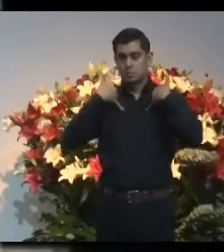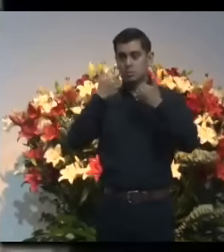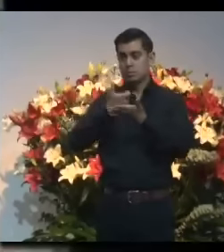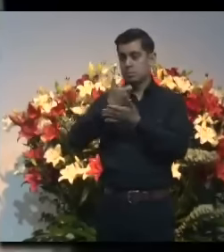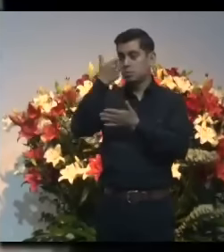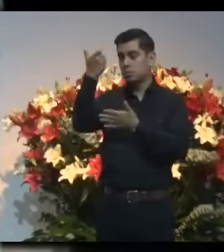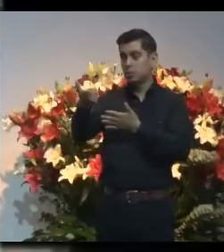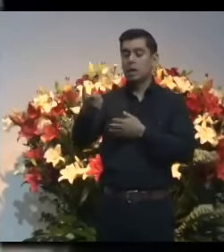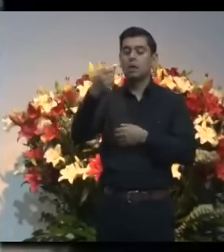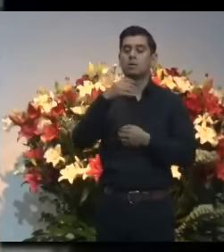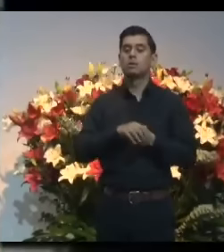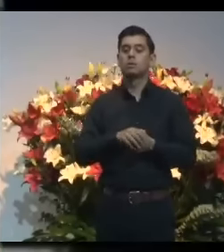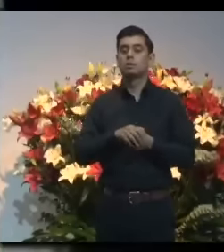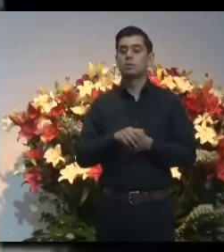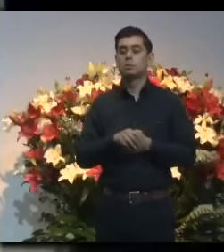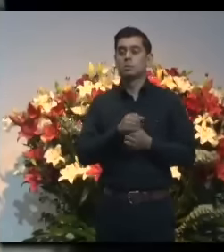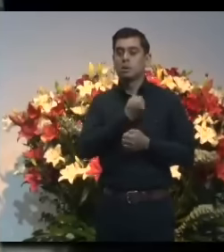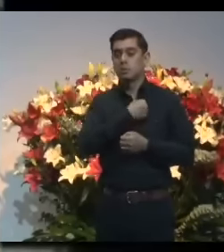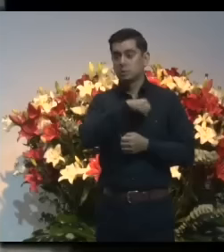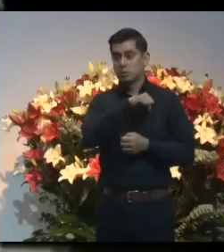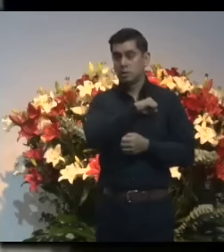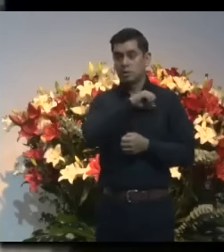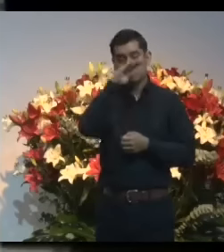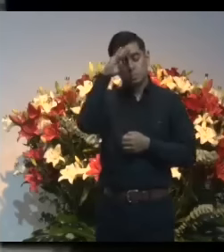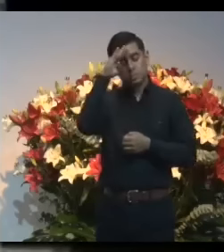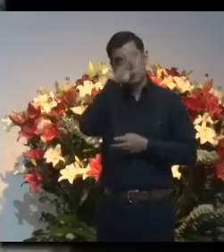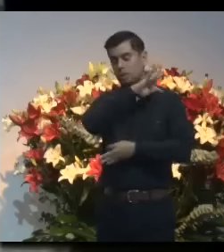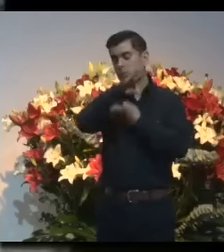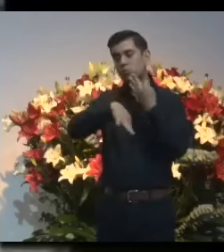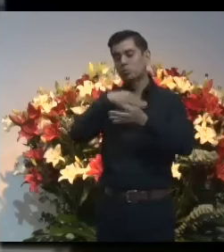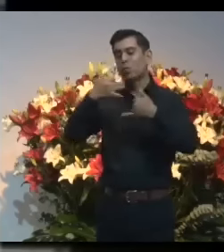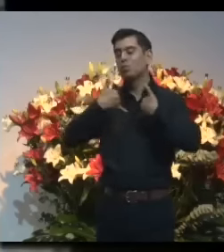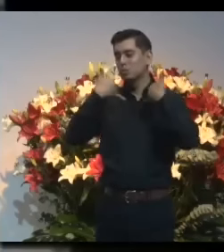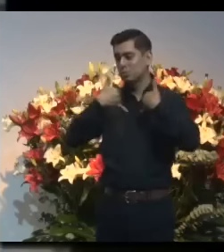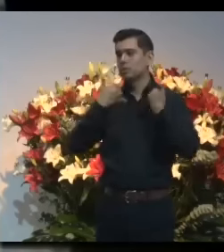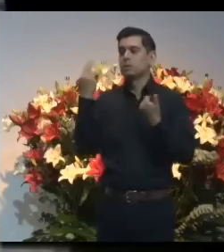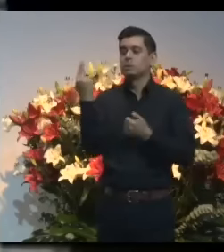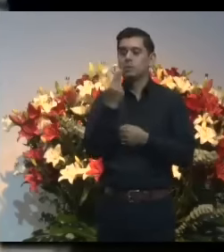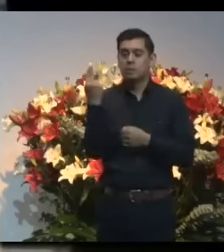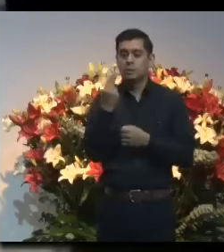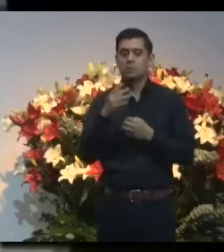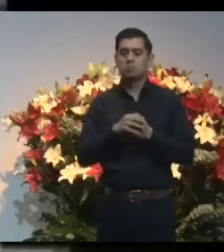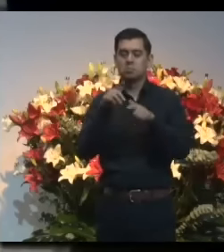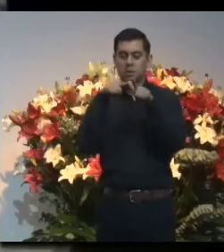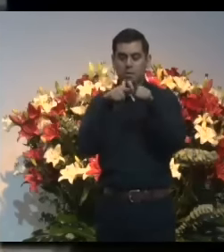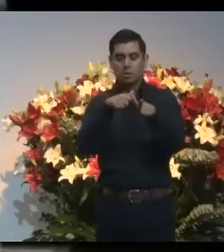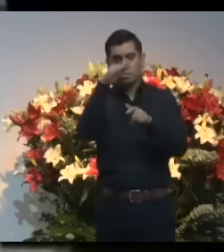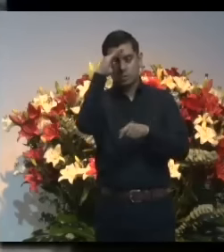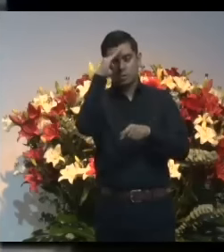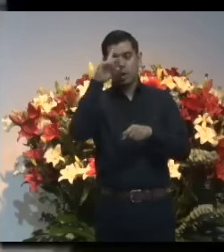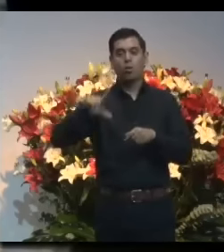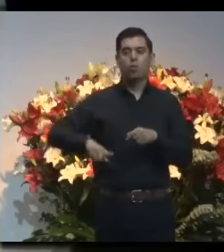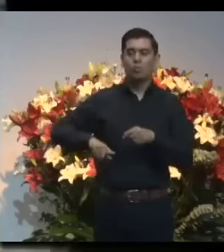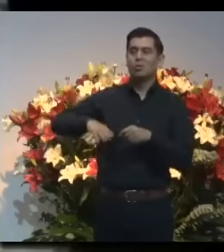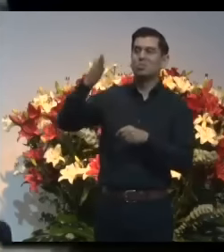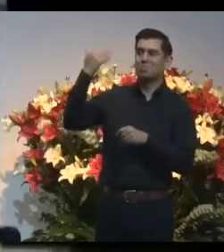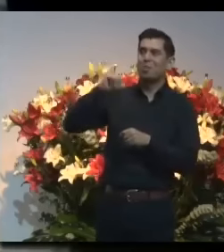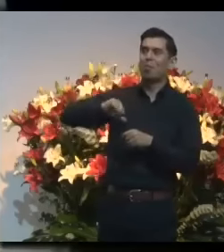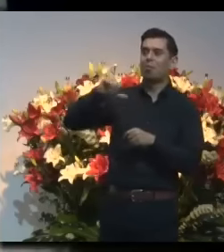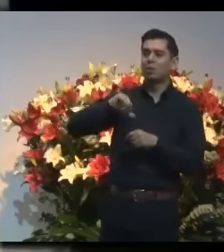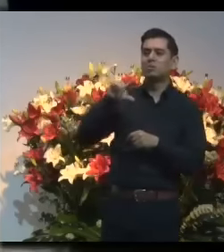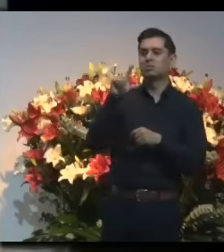salud mental, que los jóvenes la reclaman a gritos. O sea, creo que seguir pensando en un gobierno de los 70 me parece a